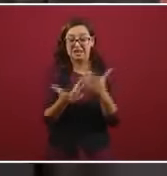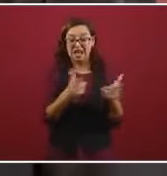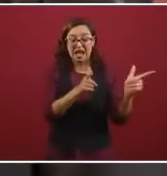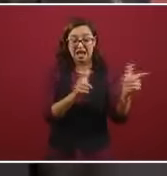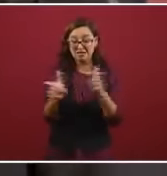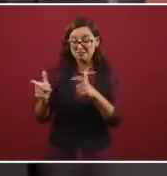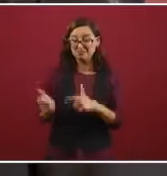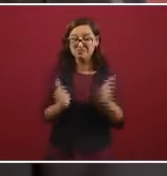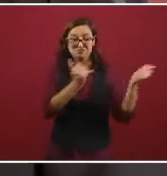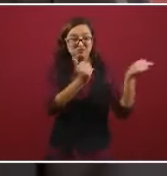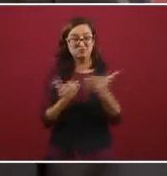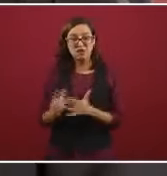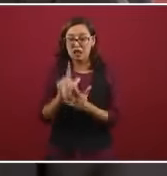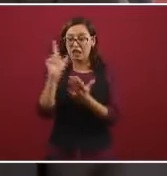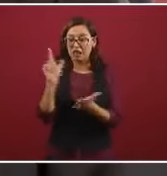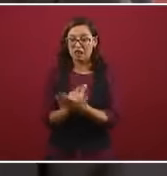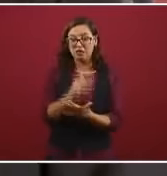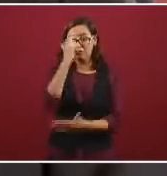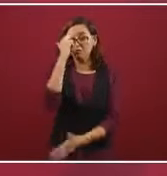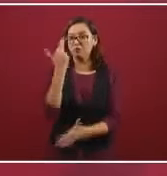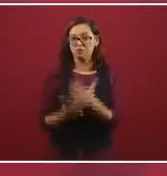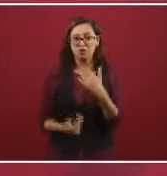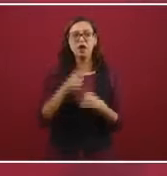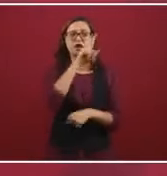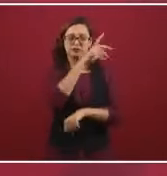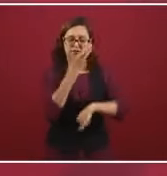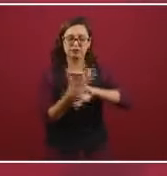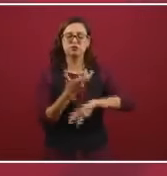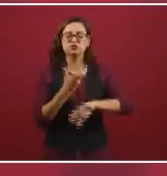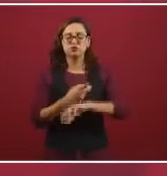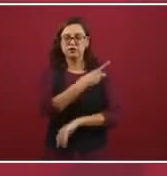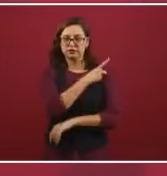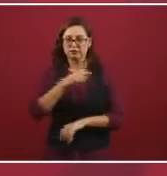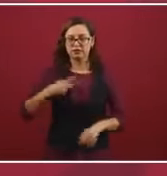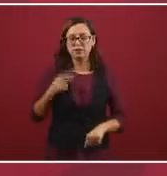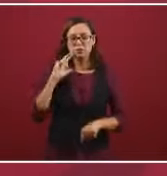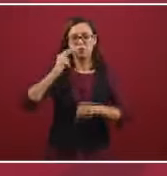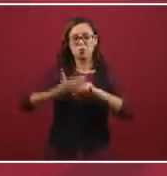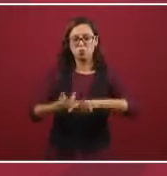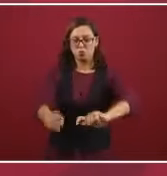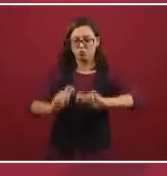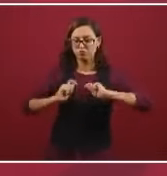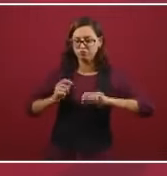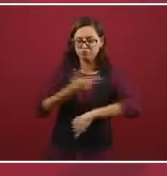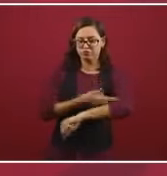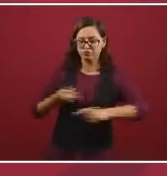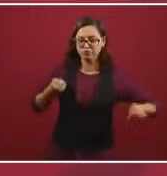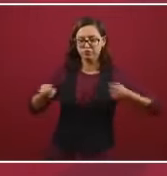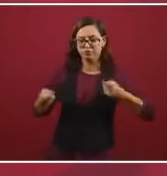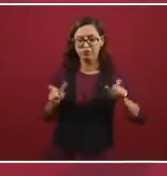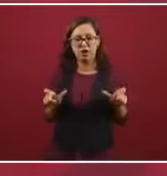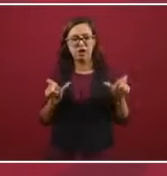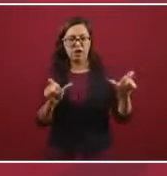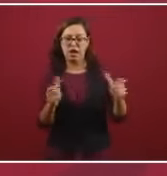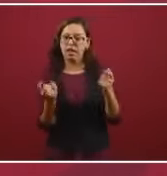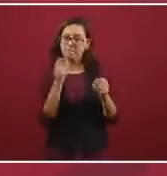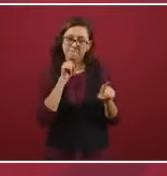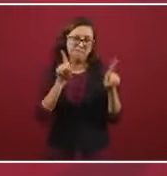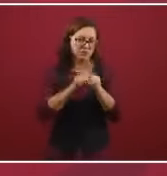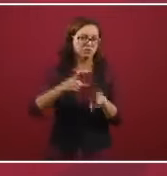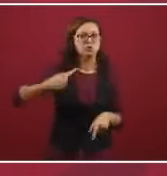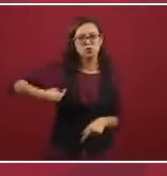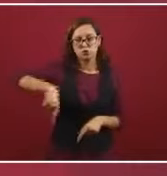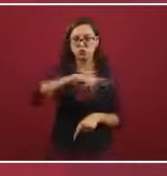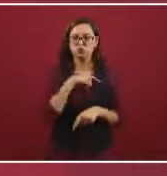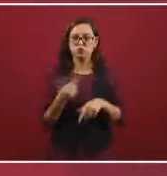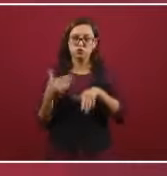también asuma a Estados Unidos la responsabilidad de regularlo, controlarlo, impedirlo, igual que nosotros lo hemos hecho